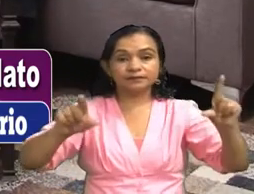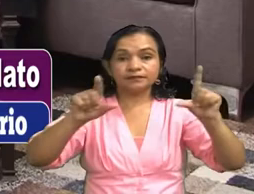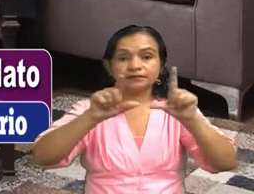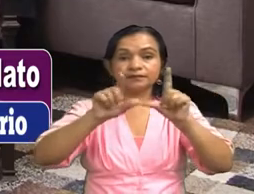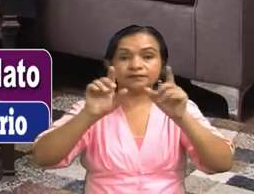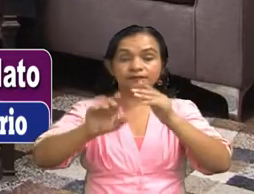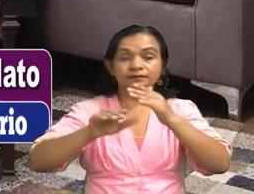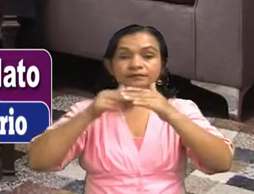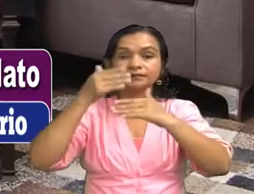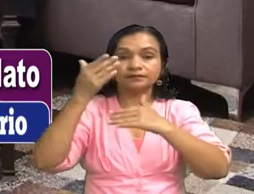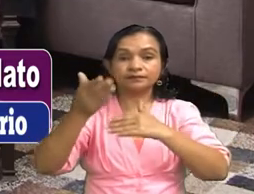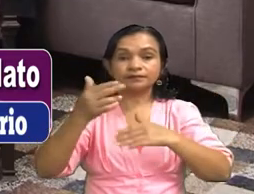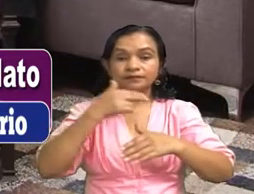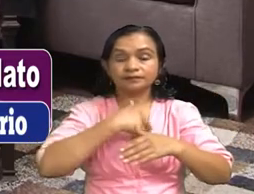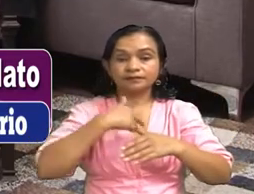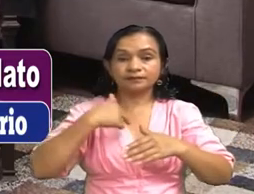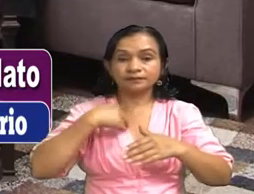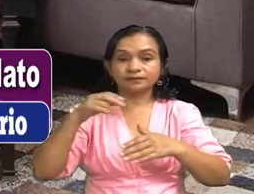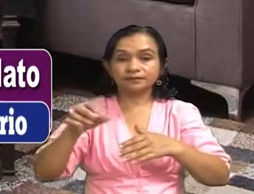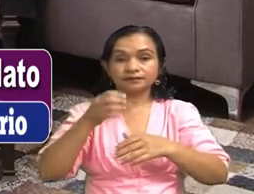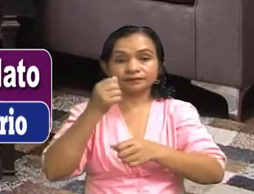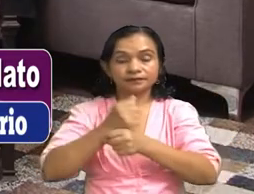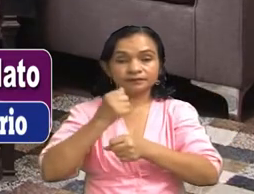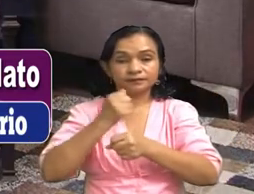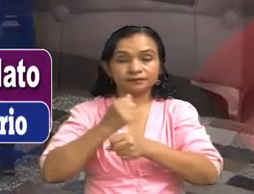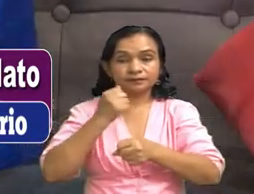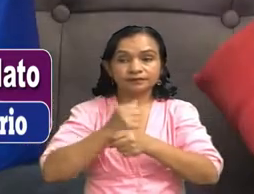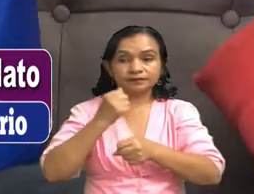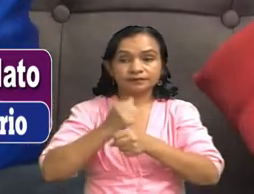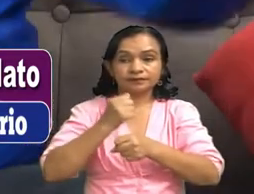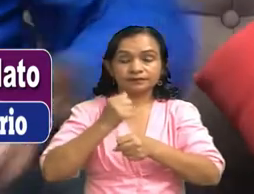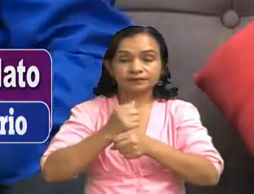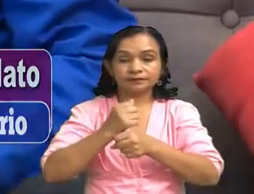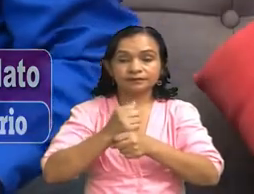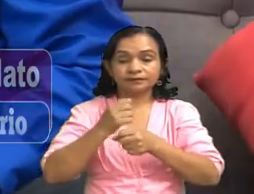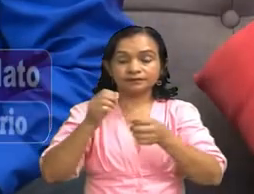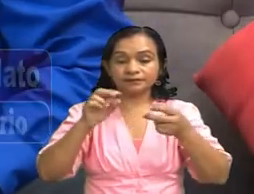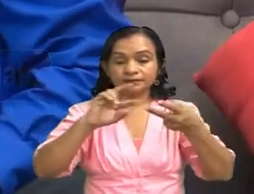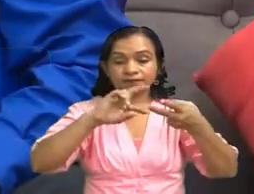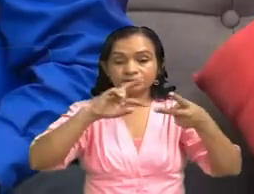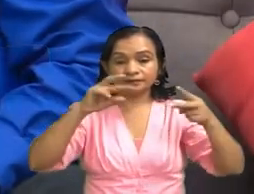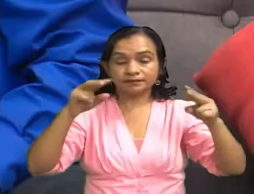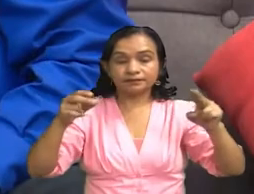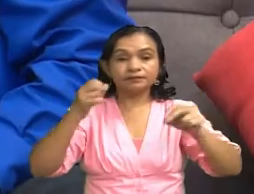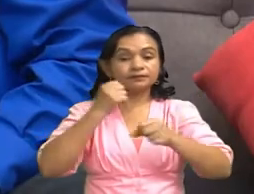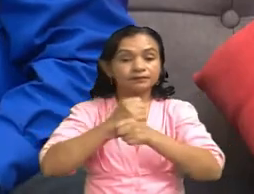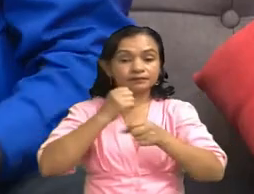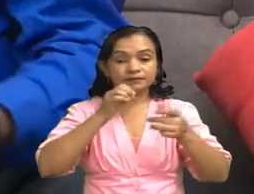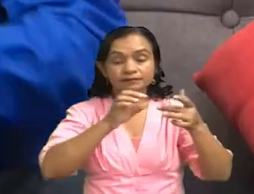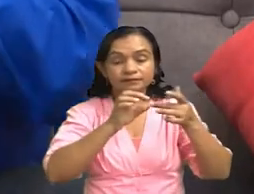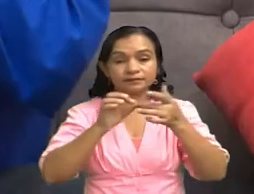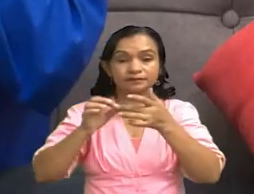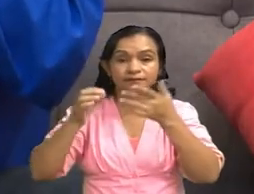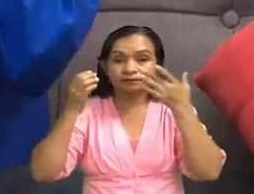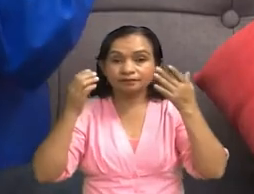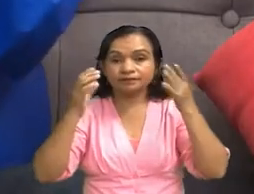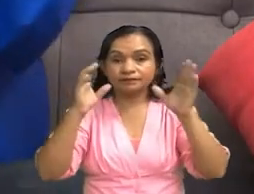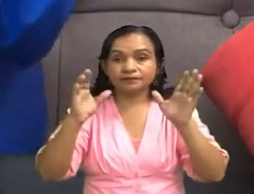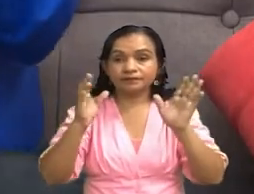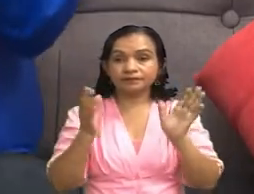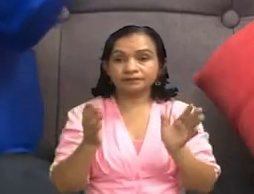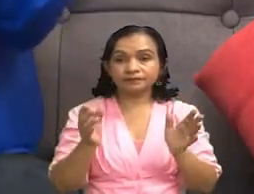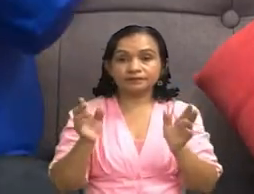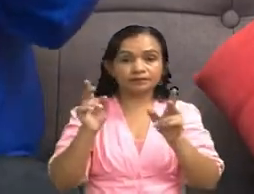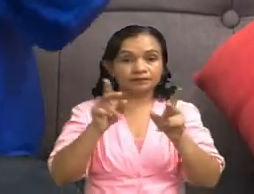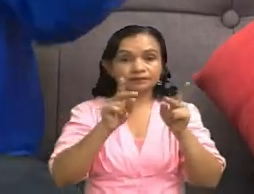pues, se hizo otro trabajo que ahora está una línea genética trabajando por ahí. Ok. Son cosas que casi nadie,